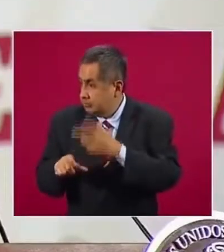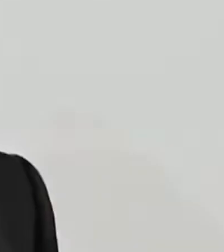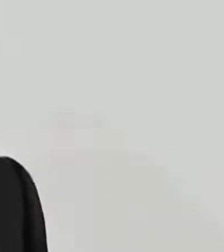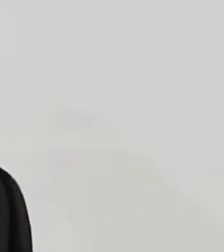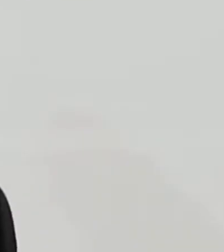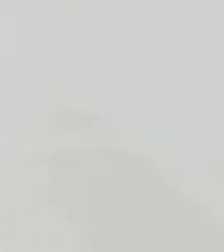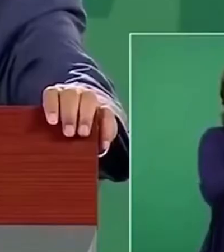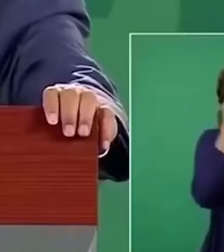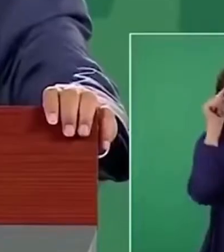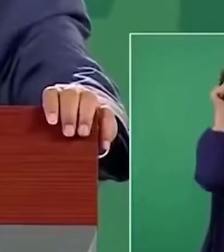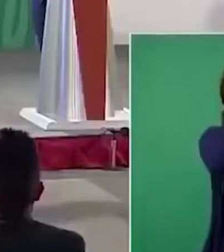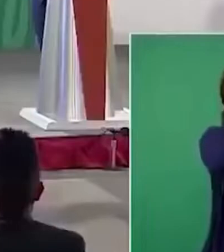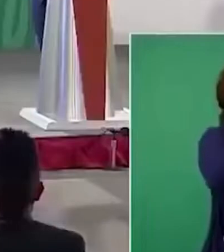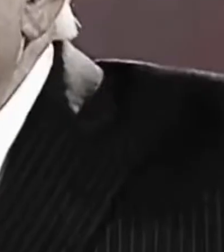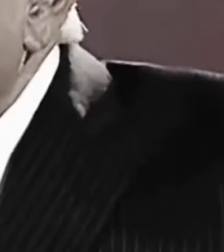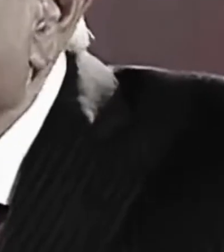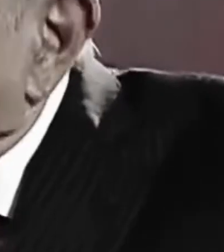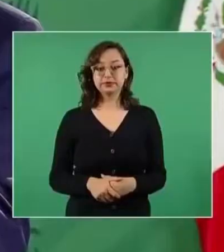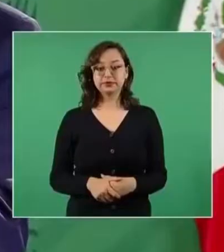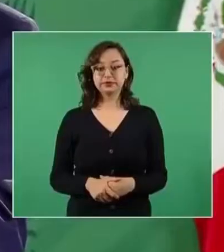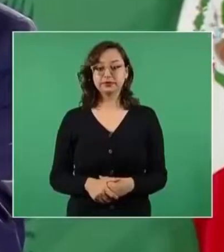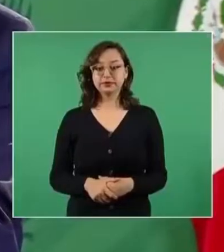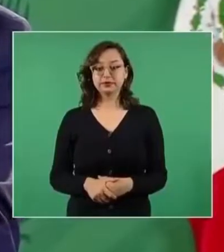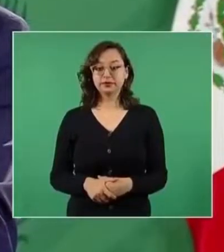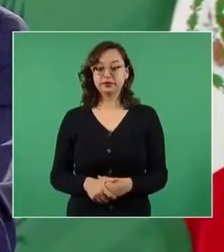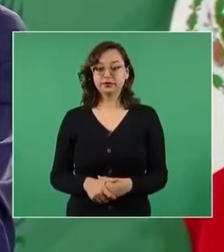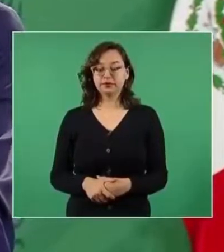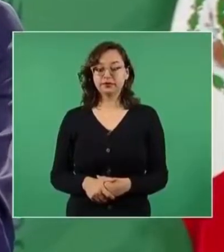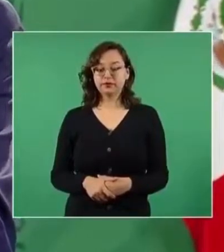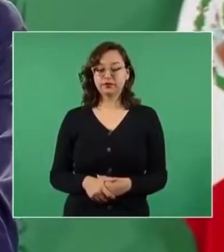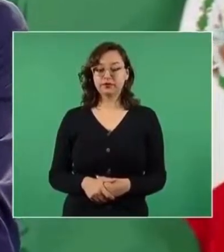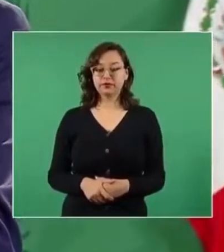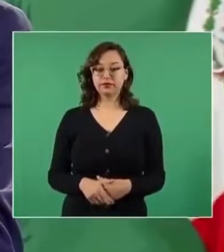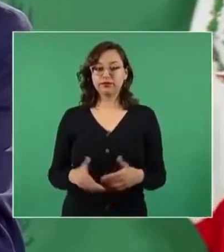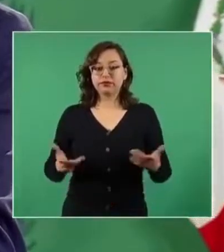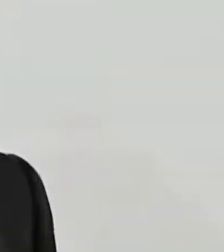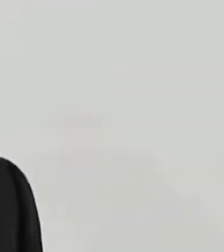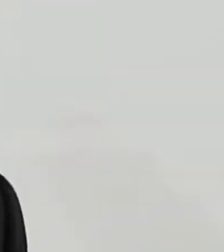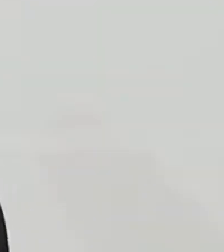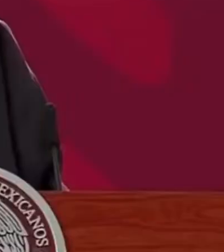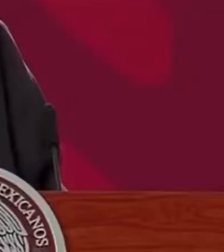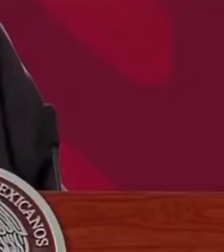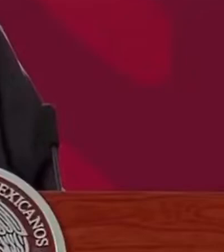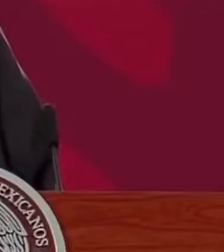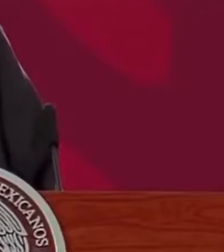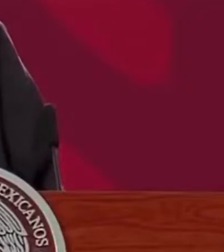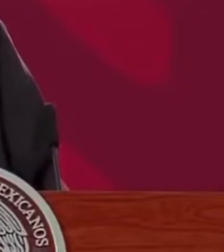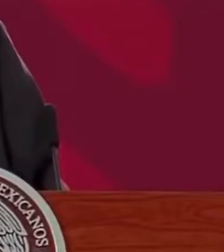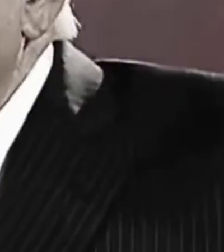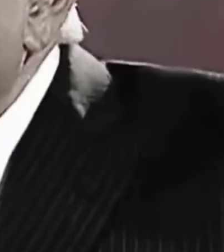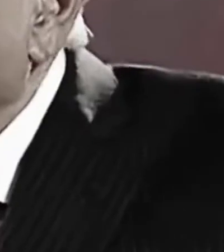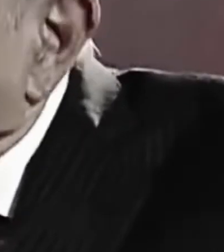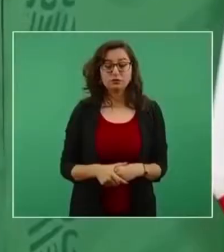es que las clases medias es que esta idea aspiración y sta es que la mafia del poder